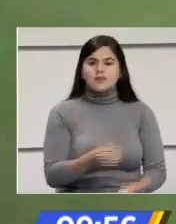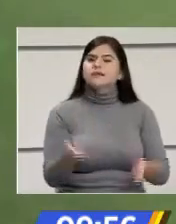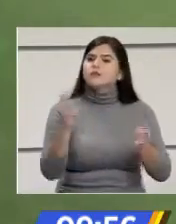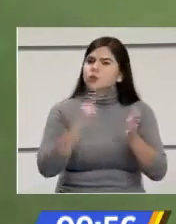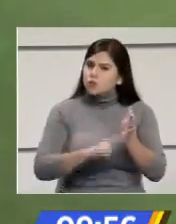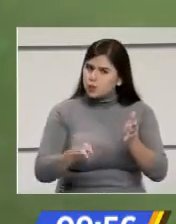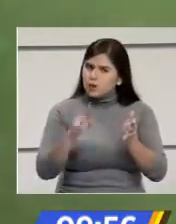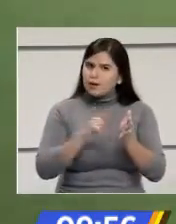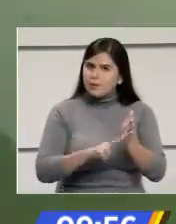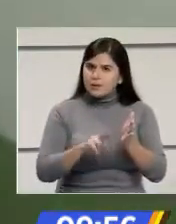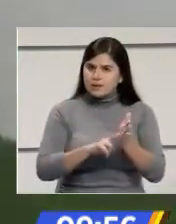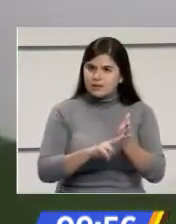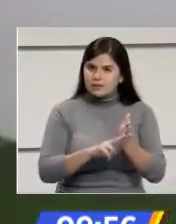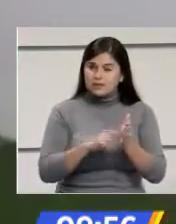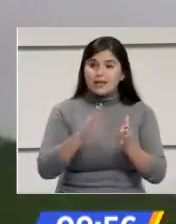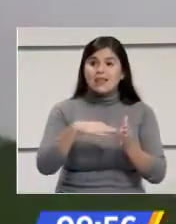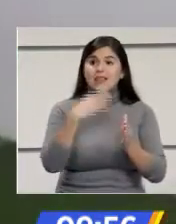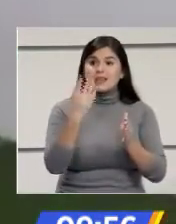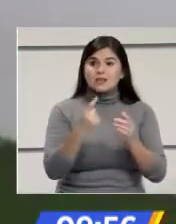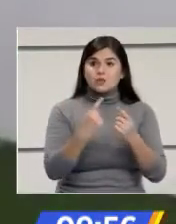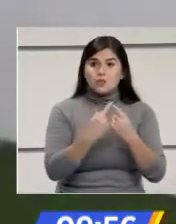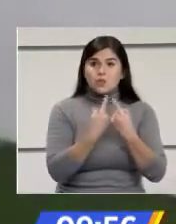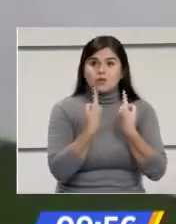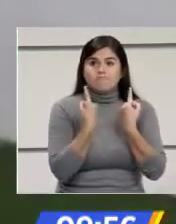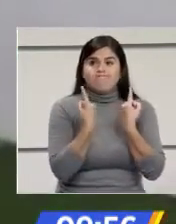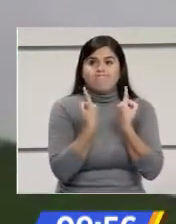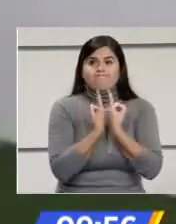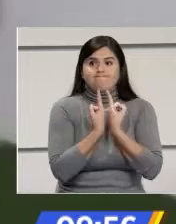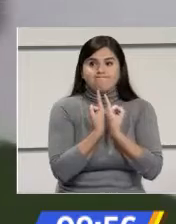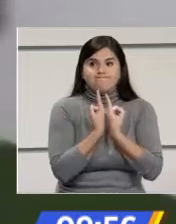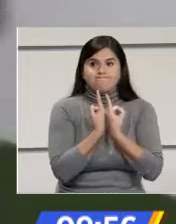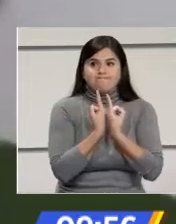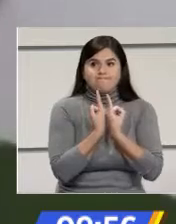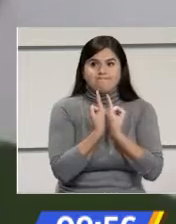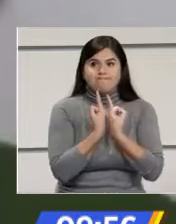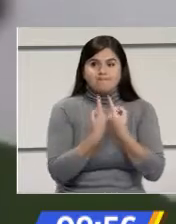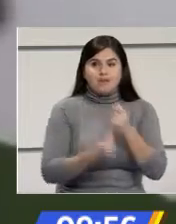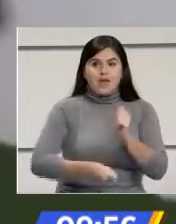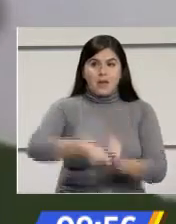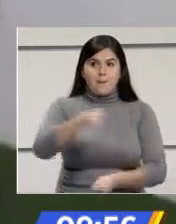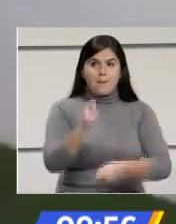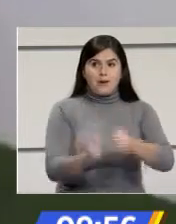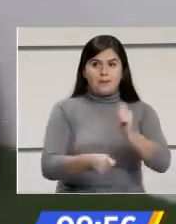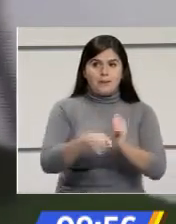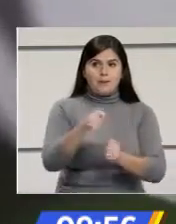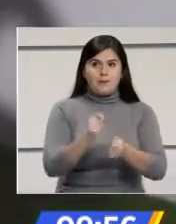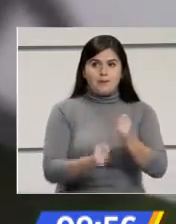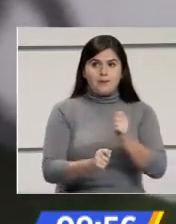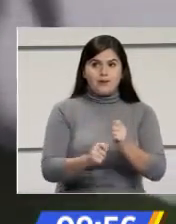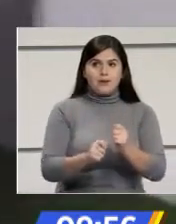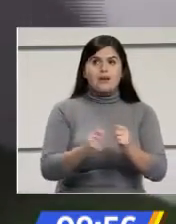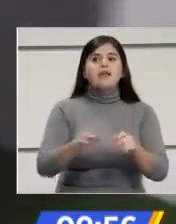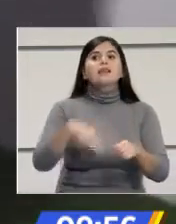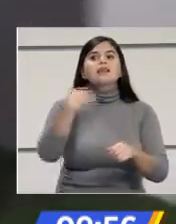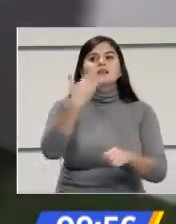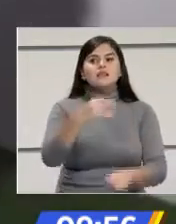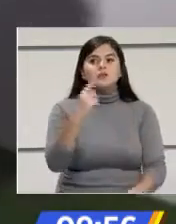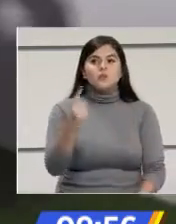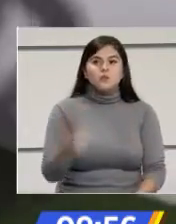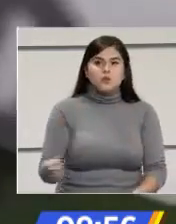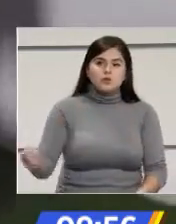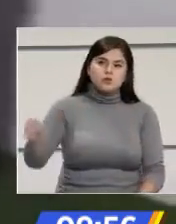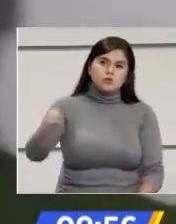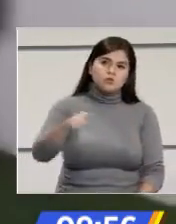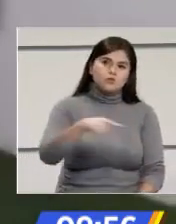repetir. Luego de espaldas al compañero, hacemos un zapateo, pam, pam, pam, volteamos en agua